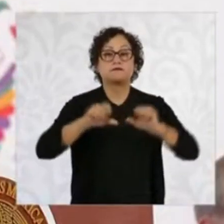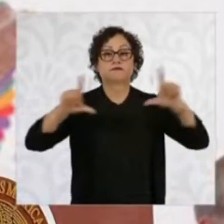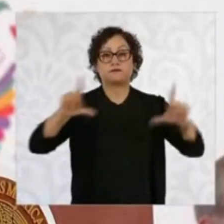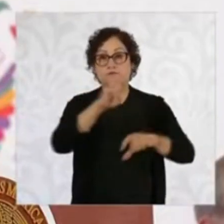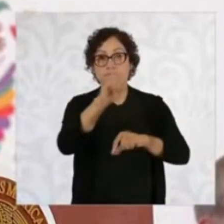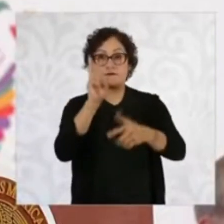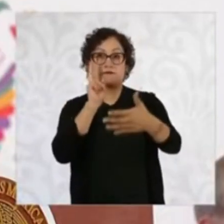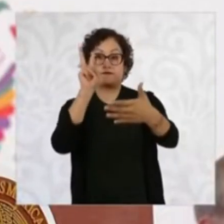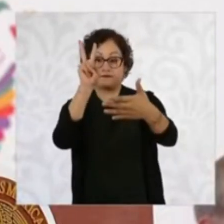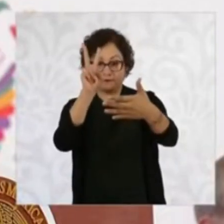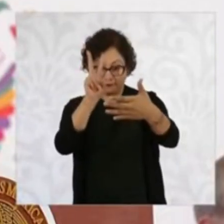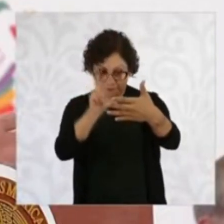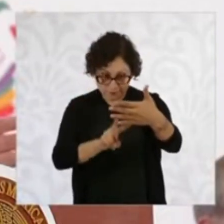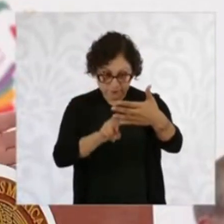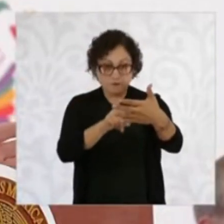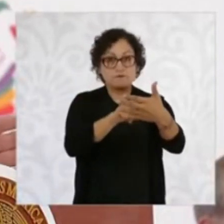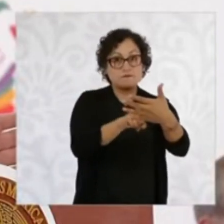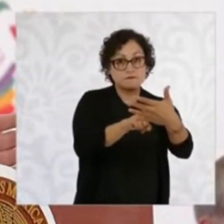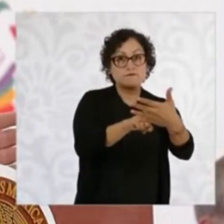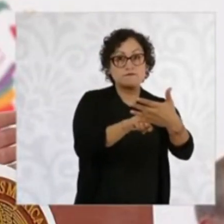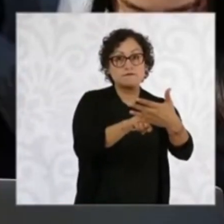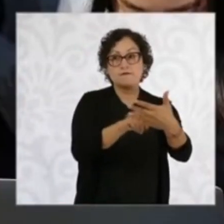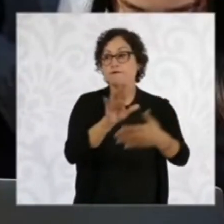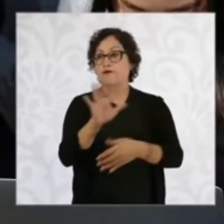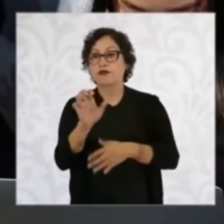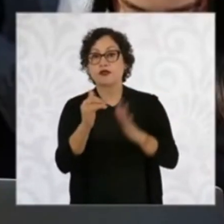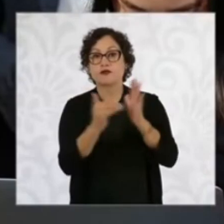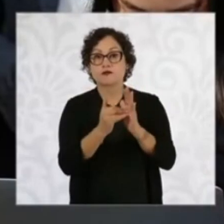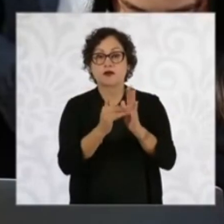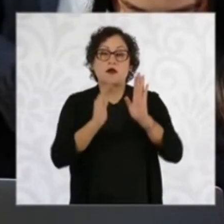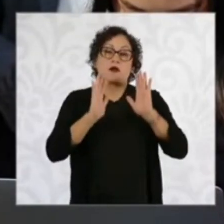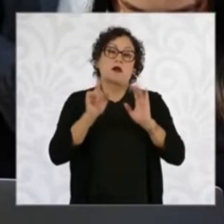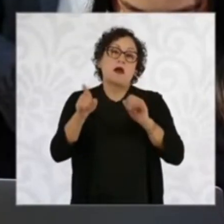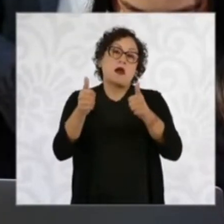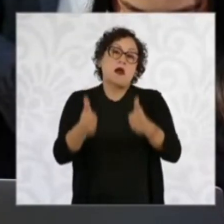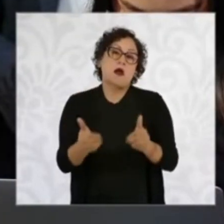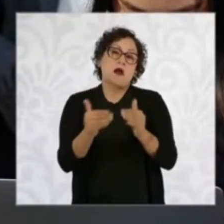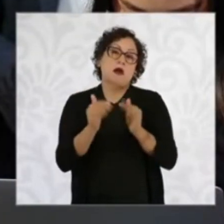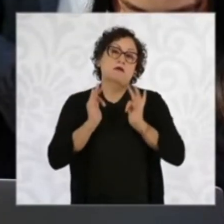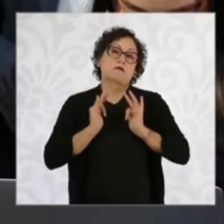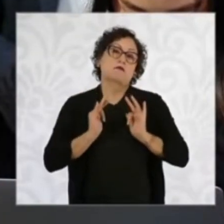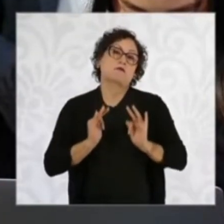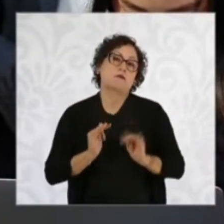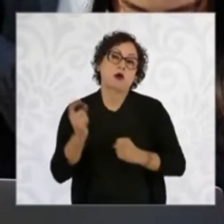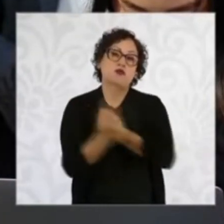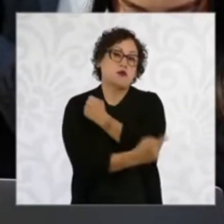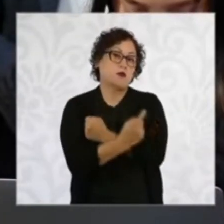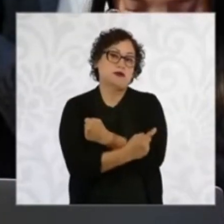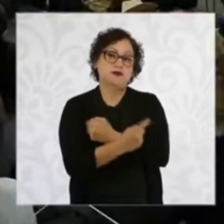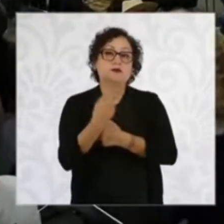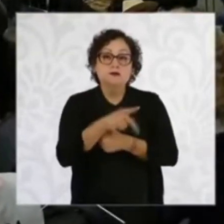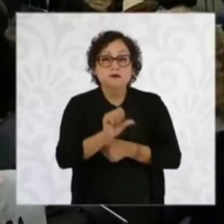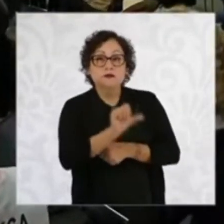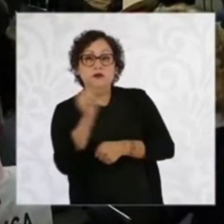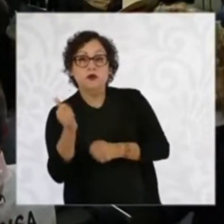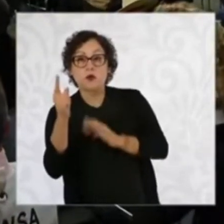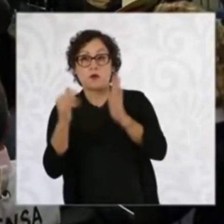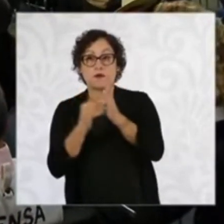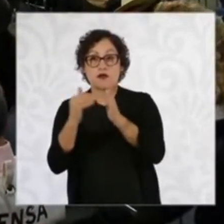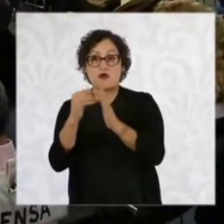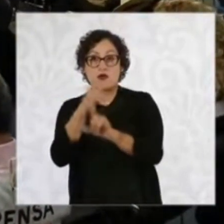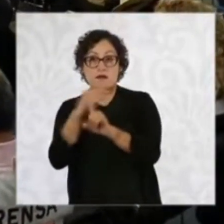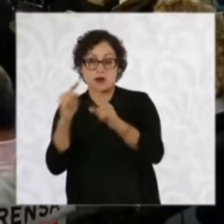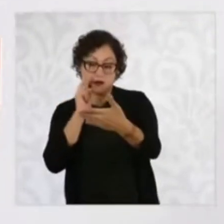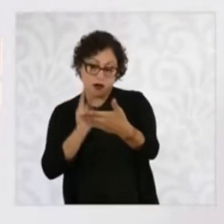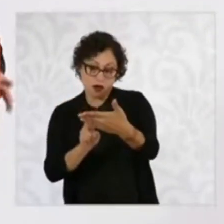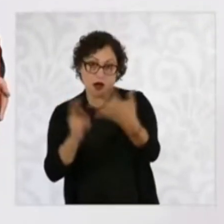verificar si estás en cualquiera de los dos grupos. Si estás en el de los 500,000, pues ya quédate en tu casa, ya no vayas porque ya recibiste. Pero si estás en el del 1,5 millones, vas